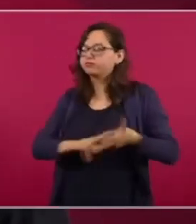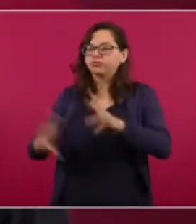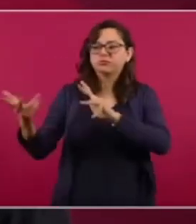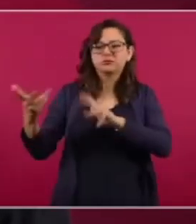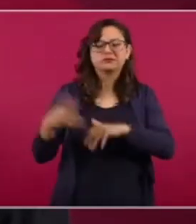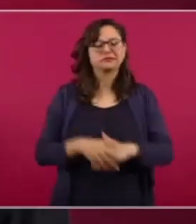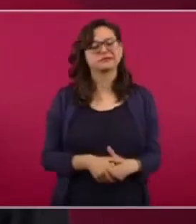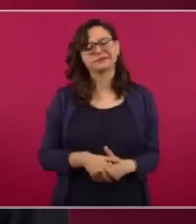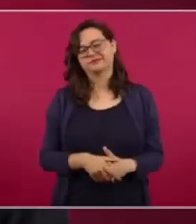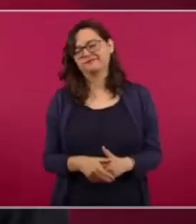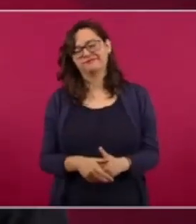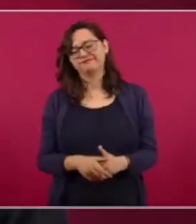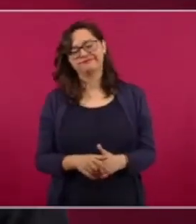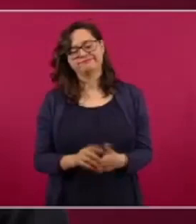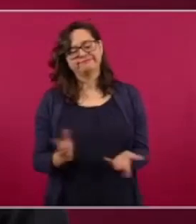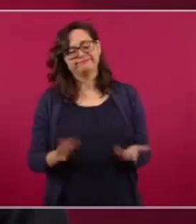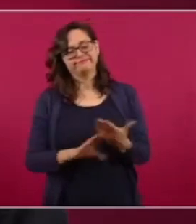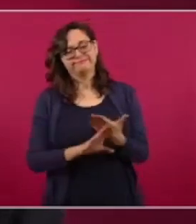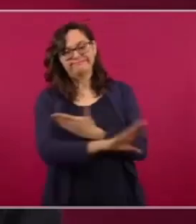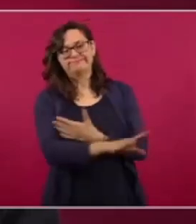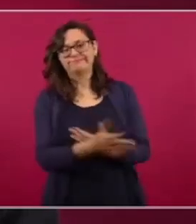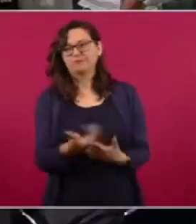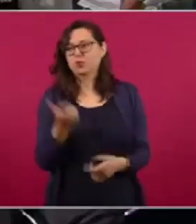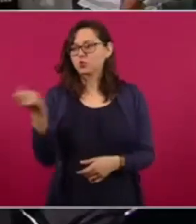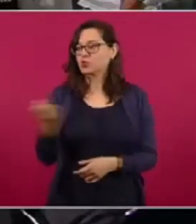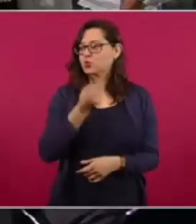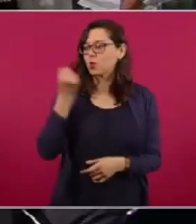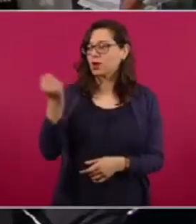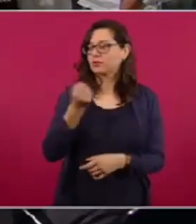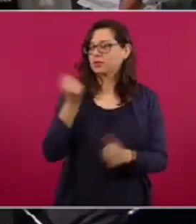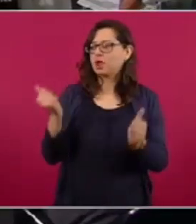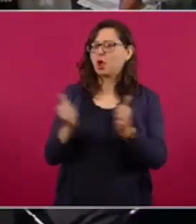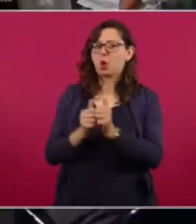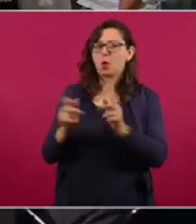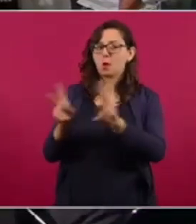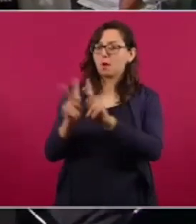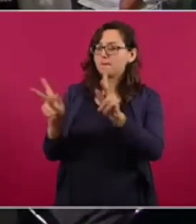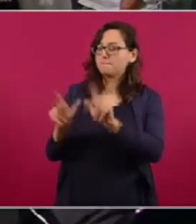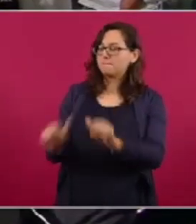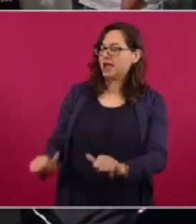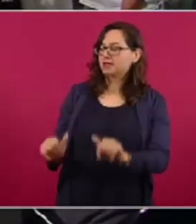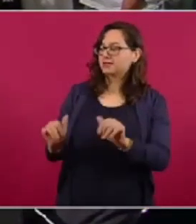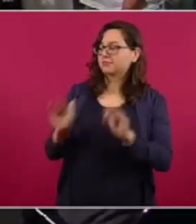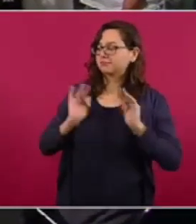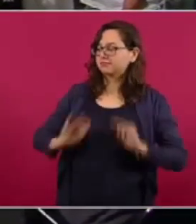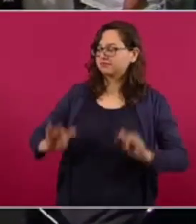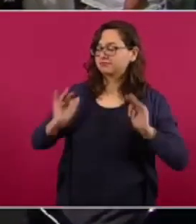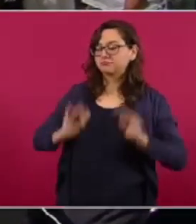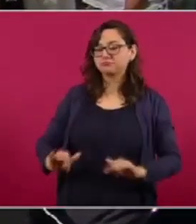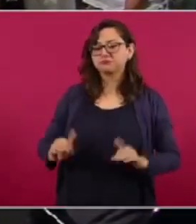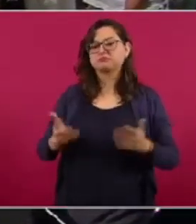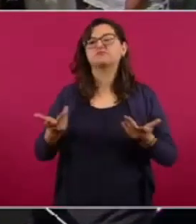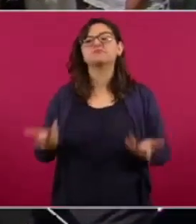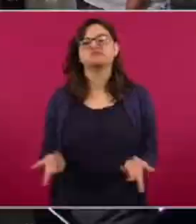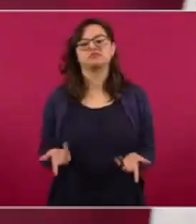Afortunadamente esto no sucedió. Acerca de los resultados, ya